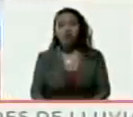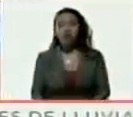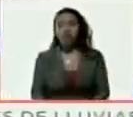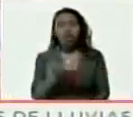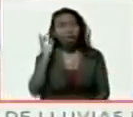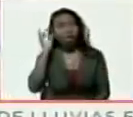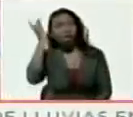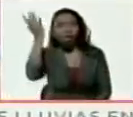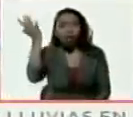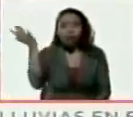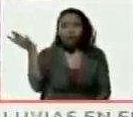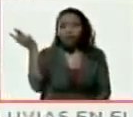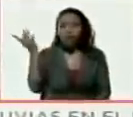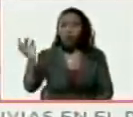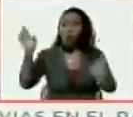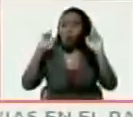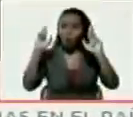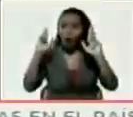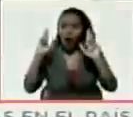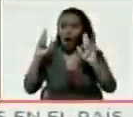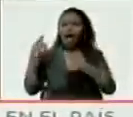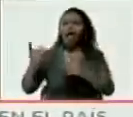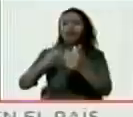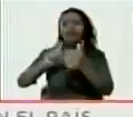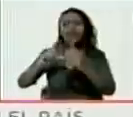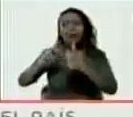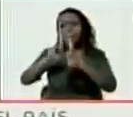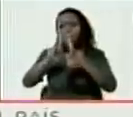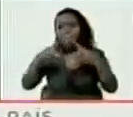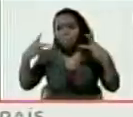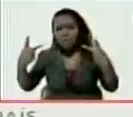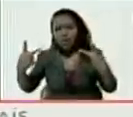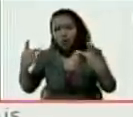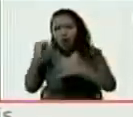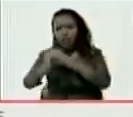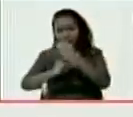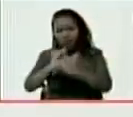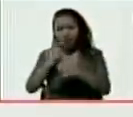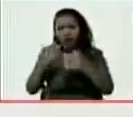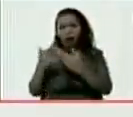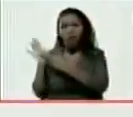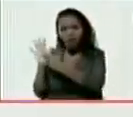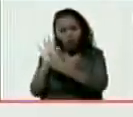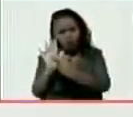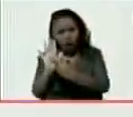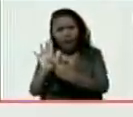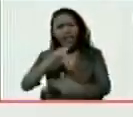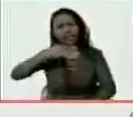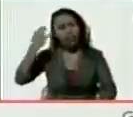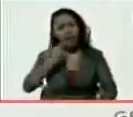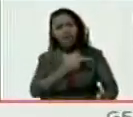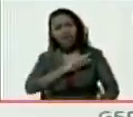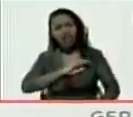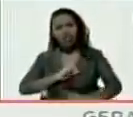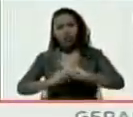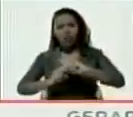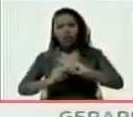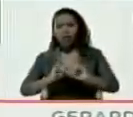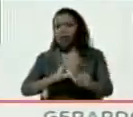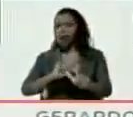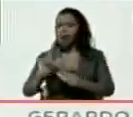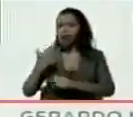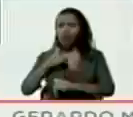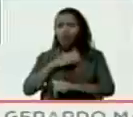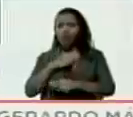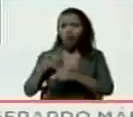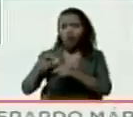Ojalá de verdad las agencias de prensa internacional descubierto y develado el falso positivo, y además ya estamos tras las